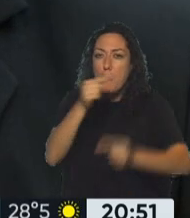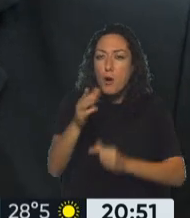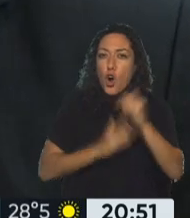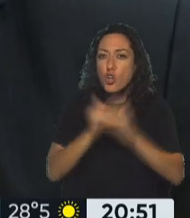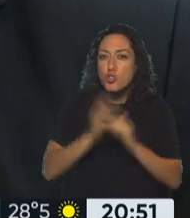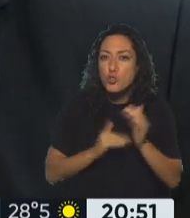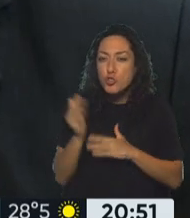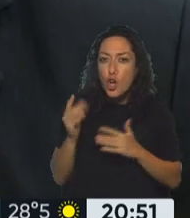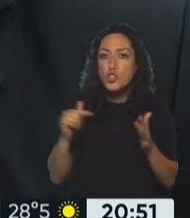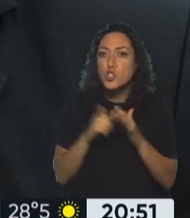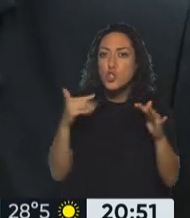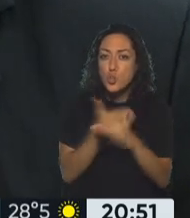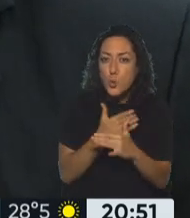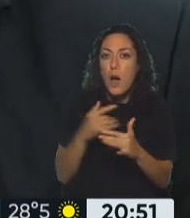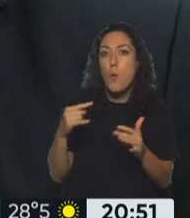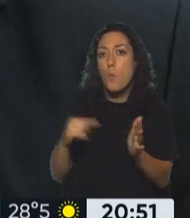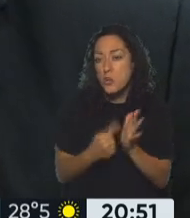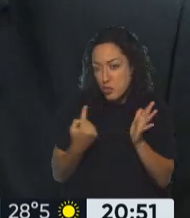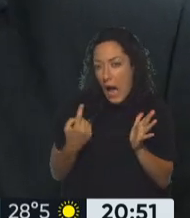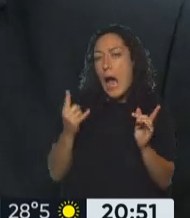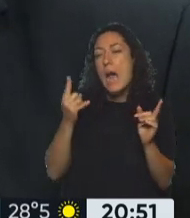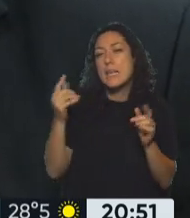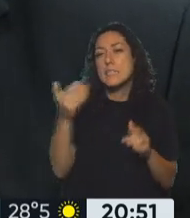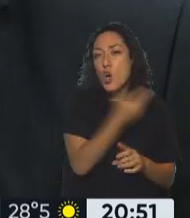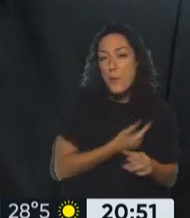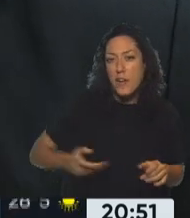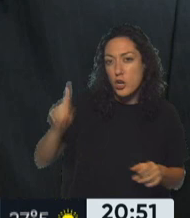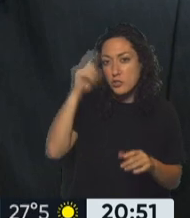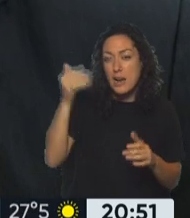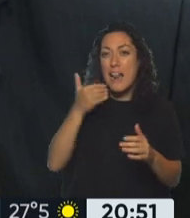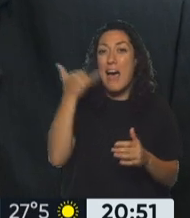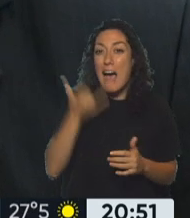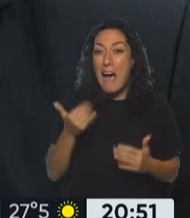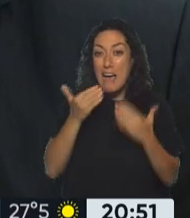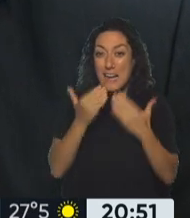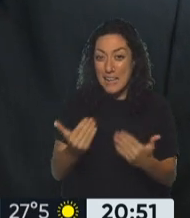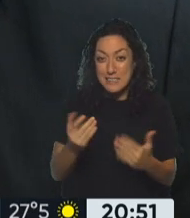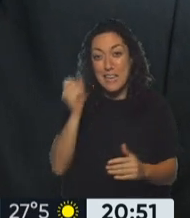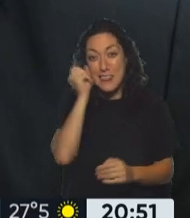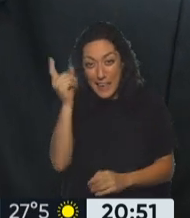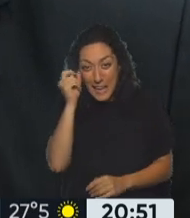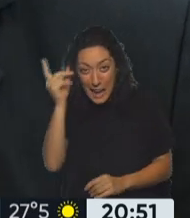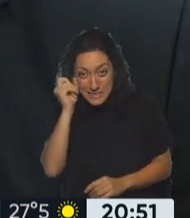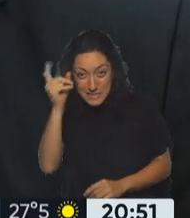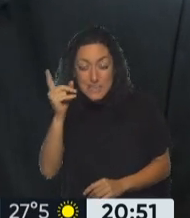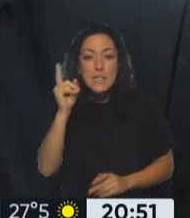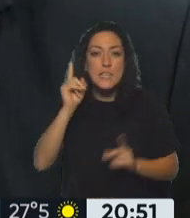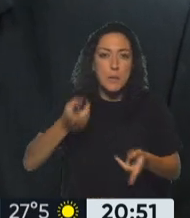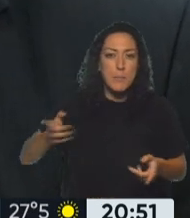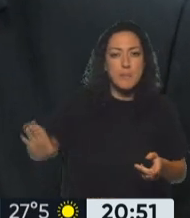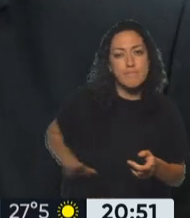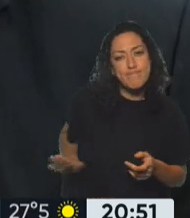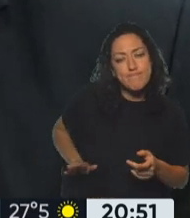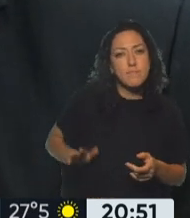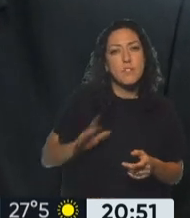aquí en la ciudad de Buenos Aires en en el gobierno nacional ideas y y motivaciones